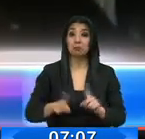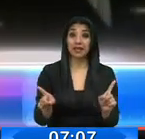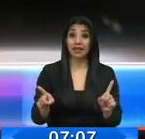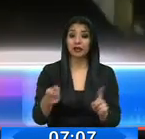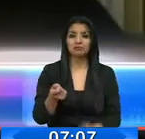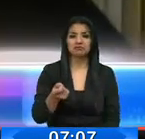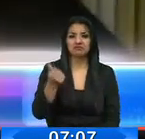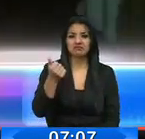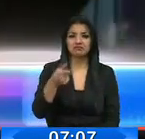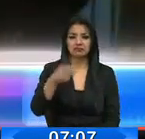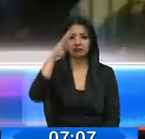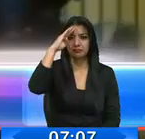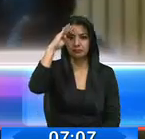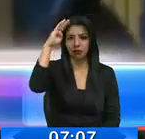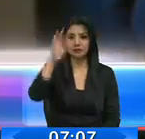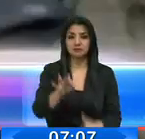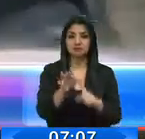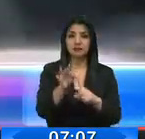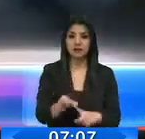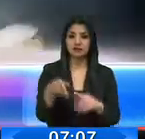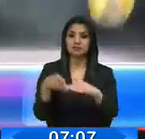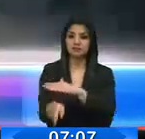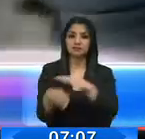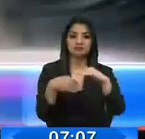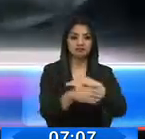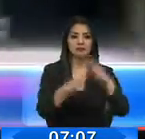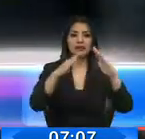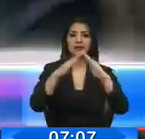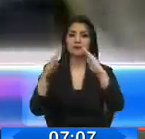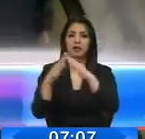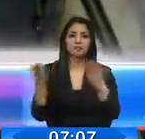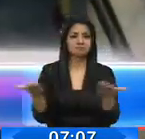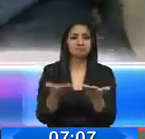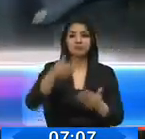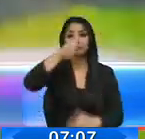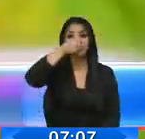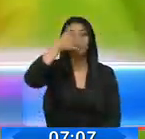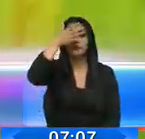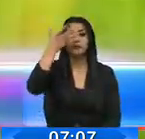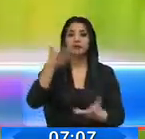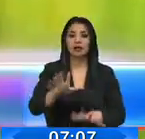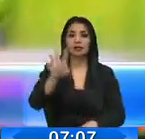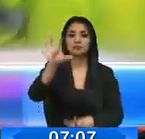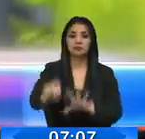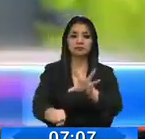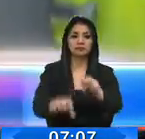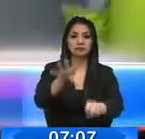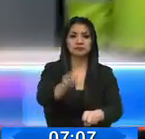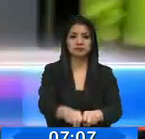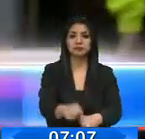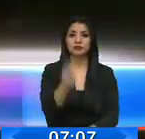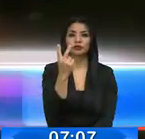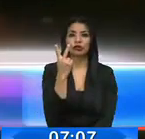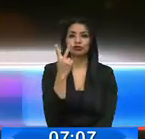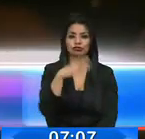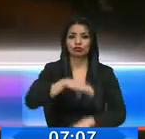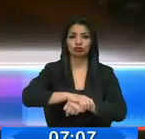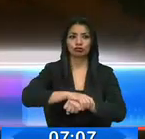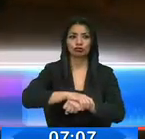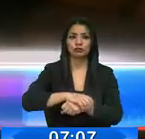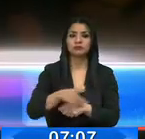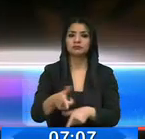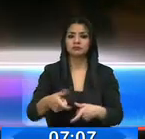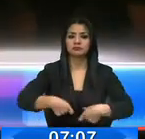valentía. Agentes de la policía realizaron 2 allanamientos en la ciudad de Santo Domingo, logrando capturar a 2 sujetos e incautar